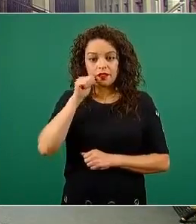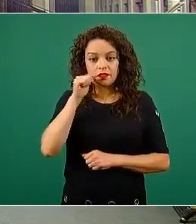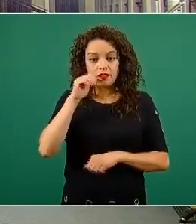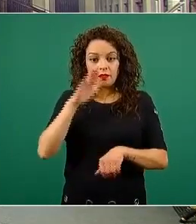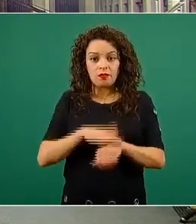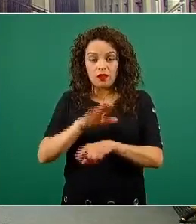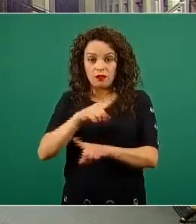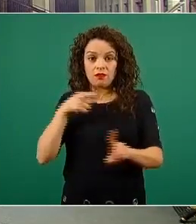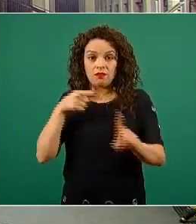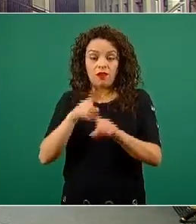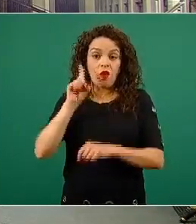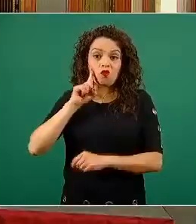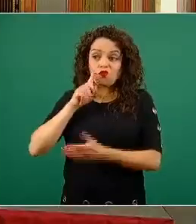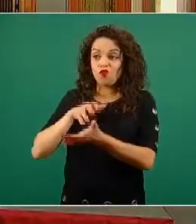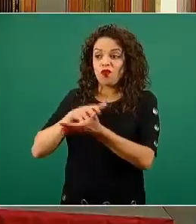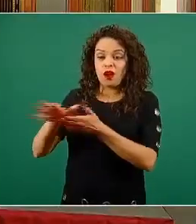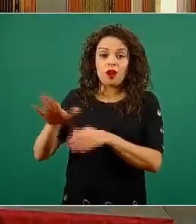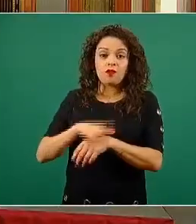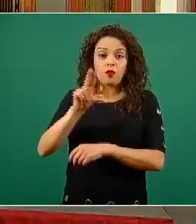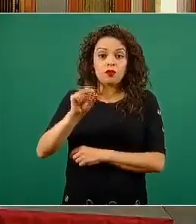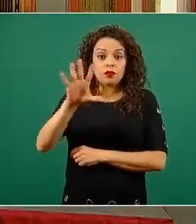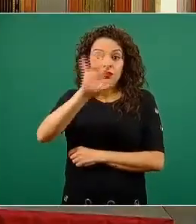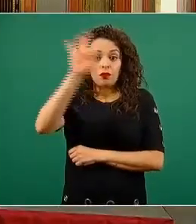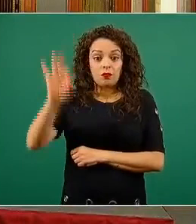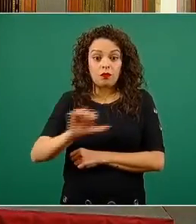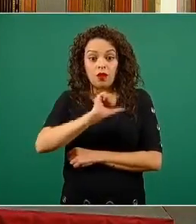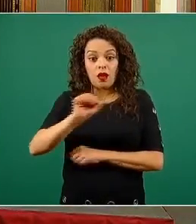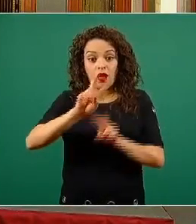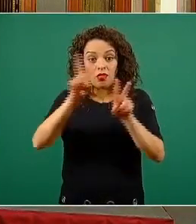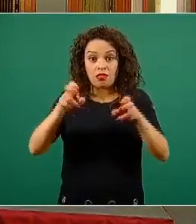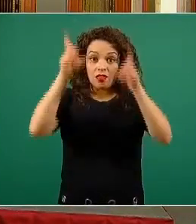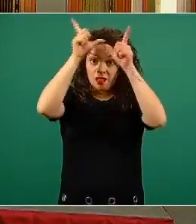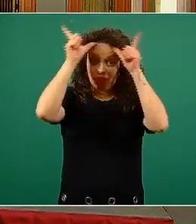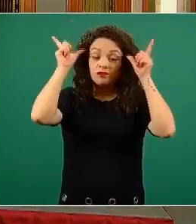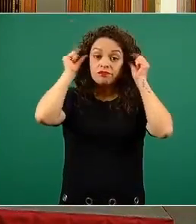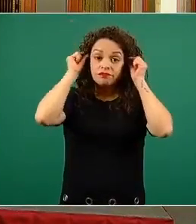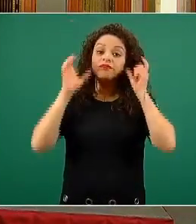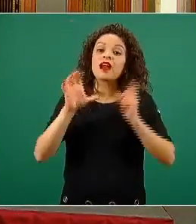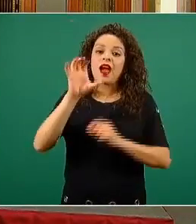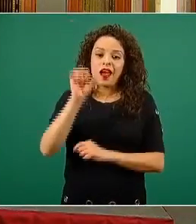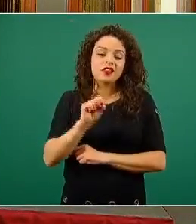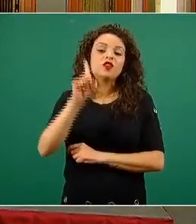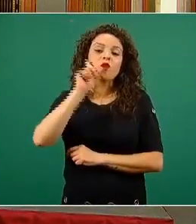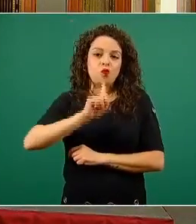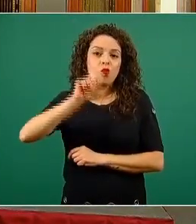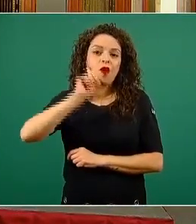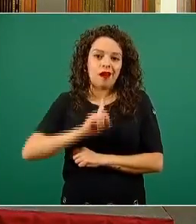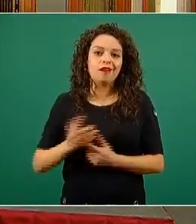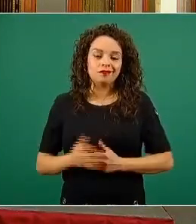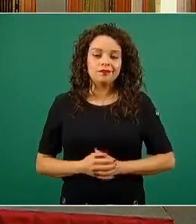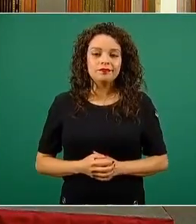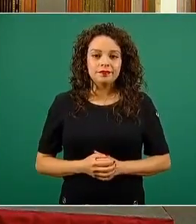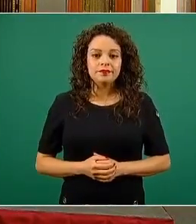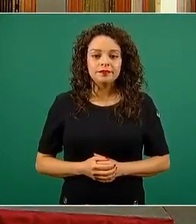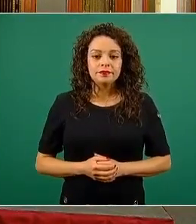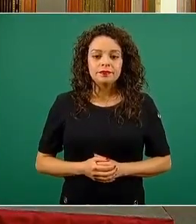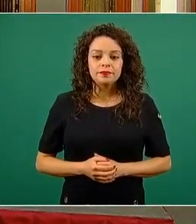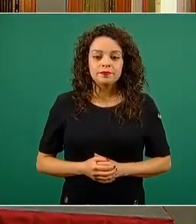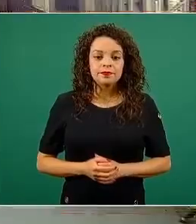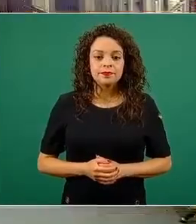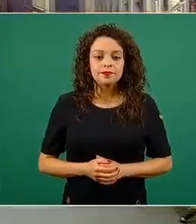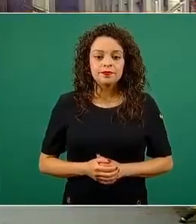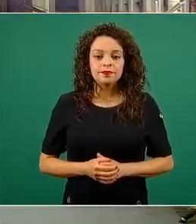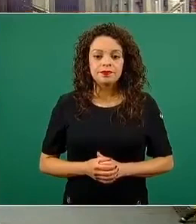el 85% en el ámbito de enfermería es femenino, ¿no? Adelante, por